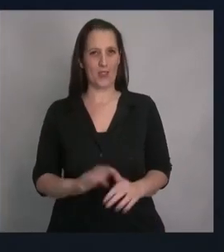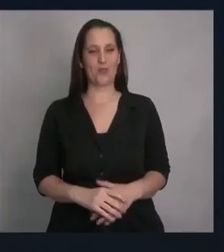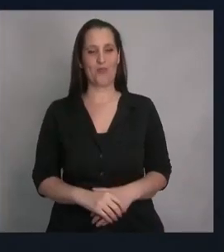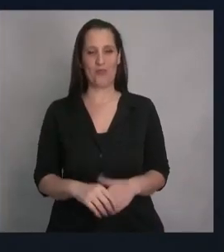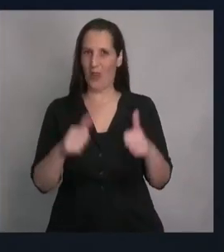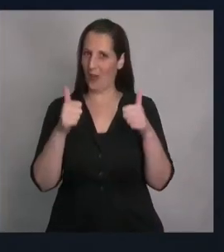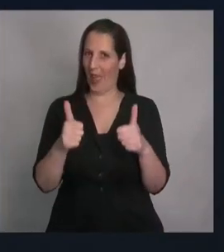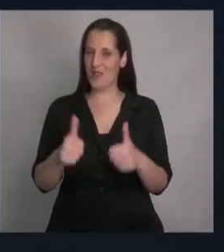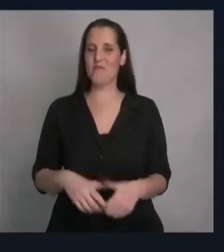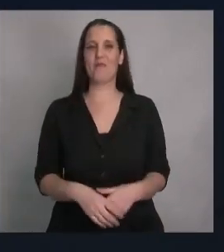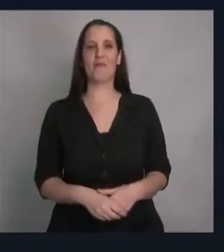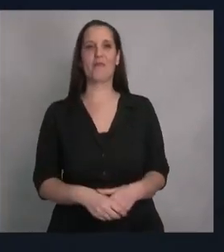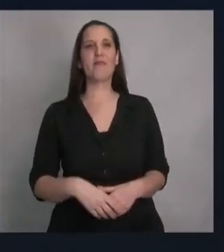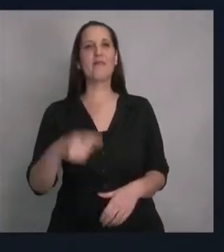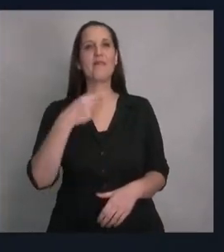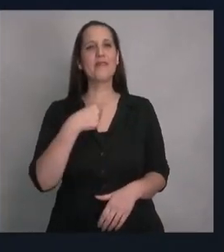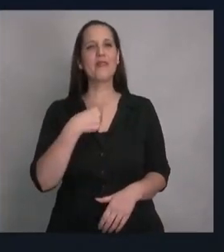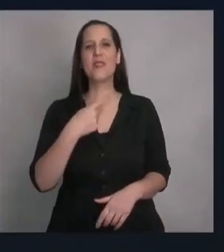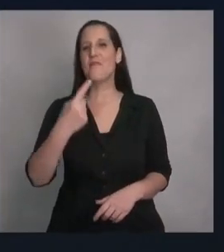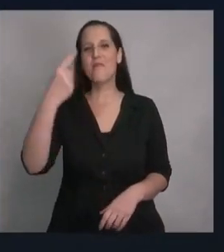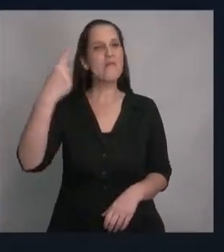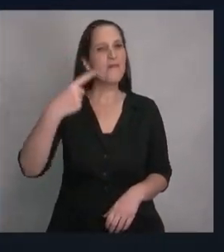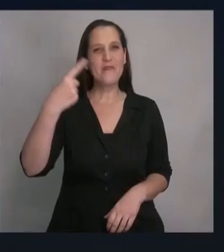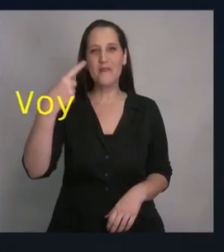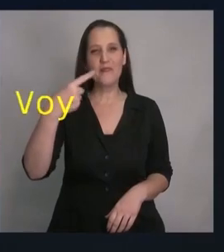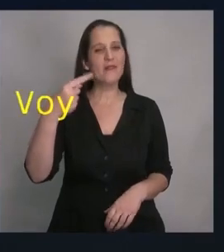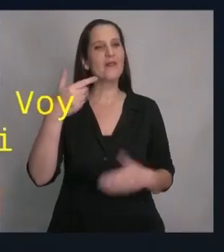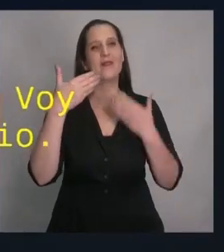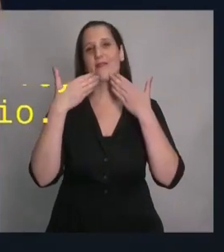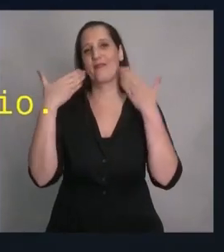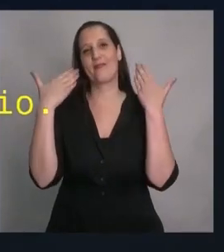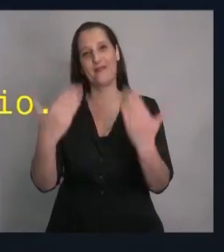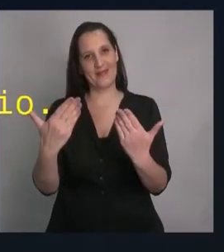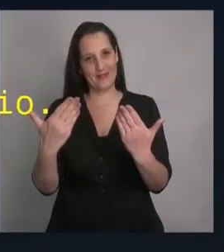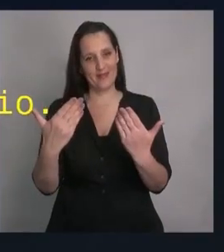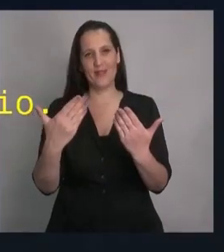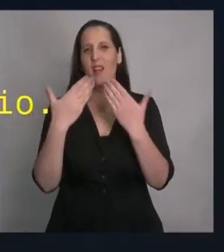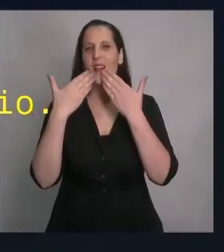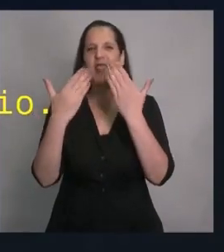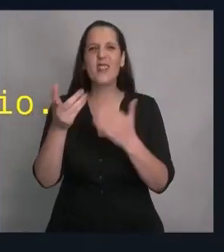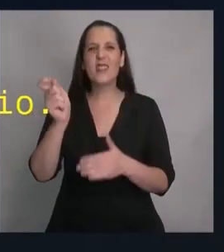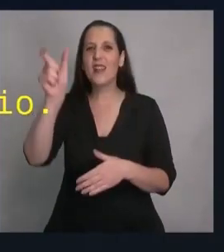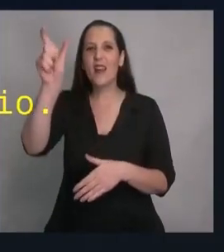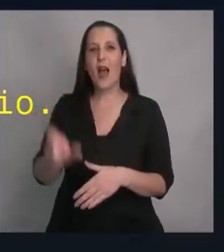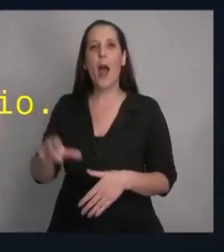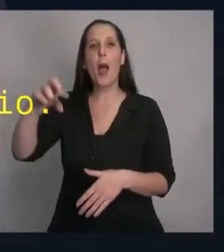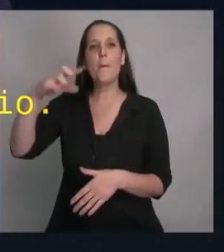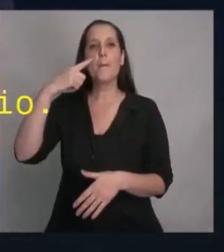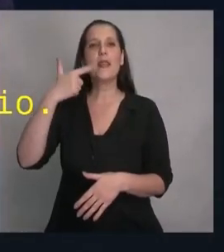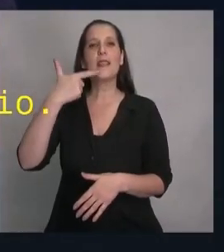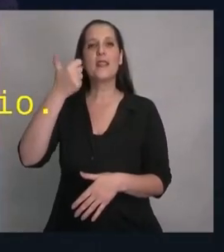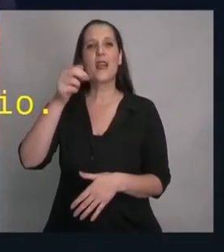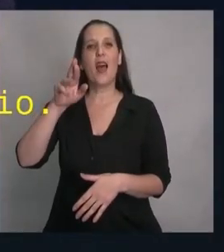Yo quería primero agradecer Gerardo Pizzarello, Ada Colau,